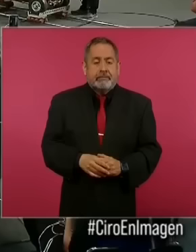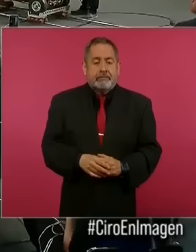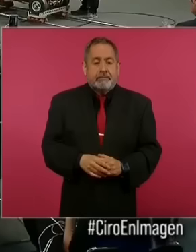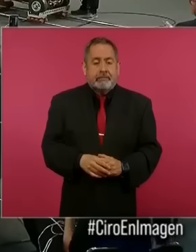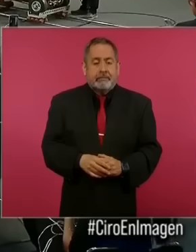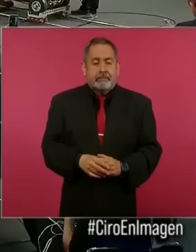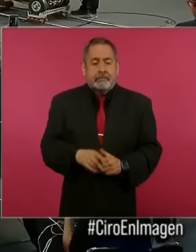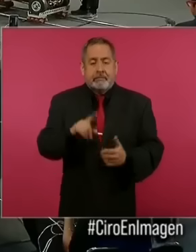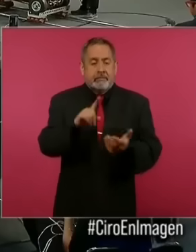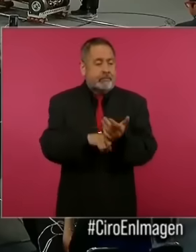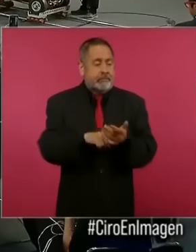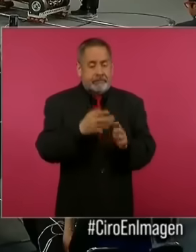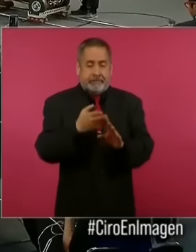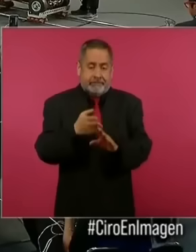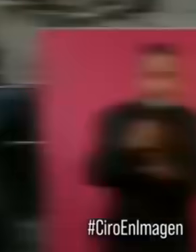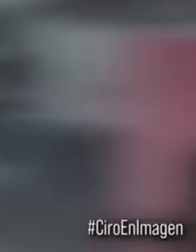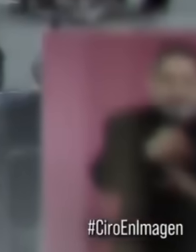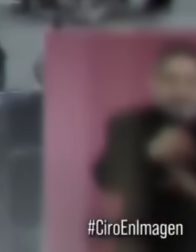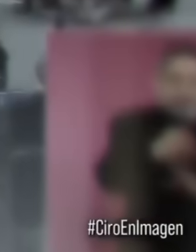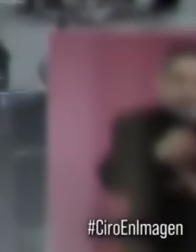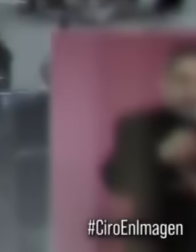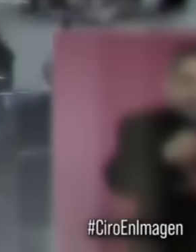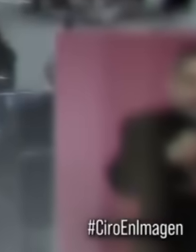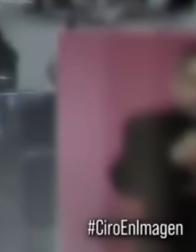se crearon bandas.